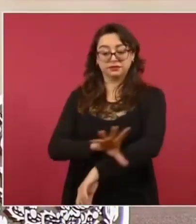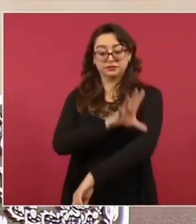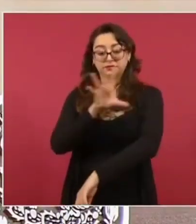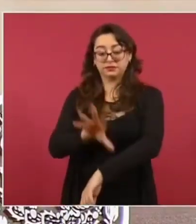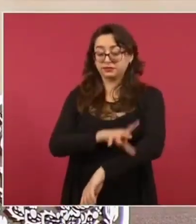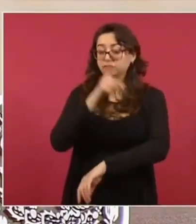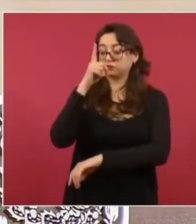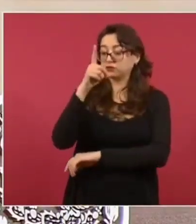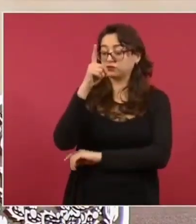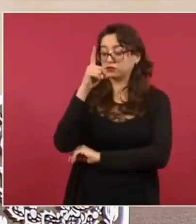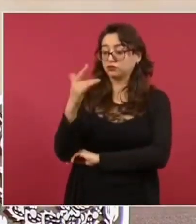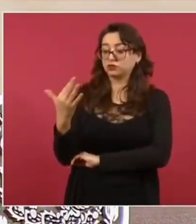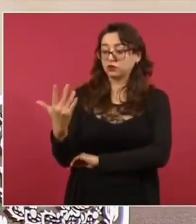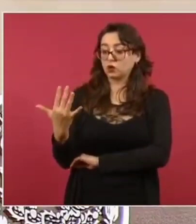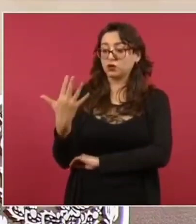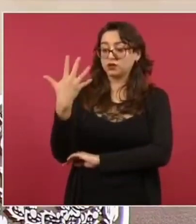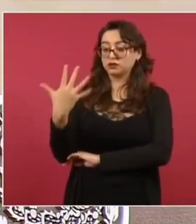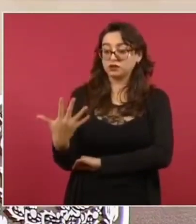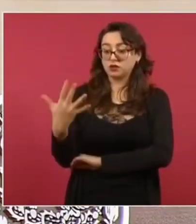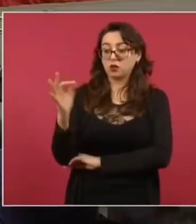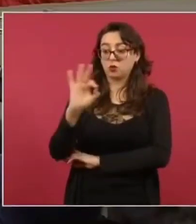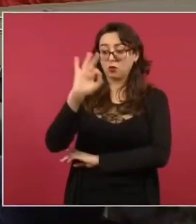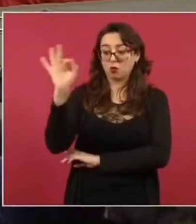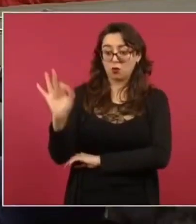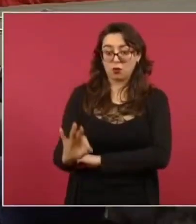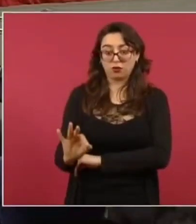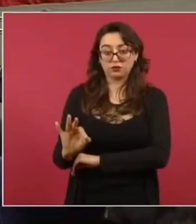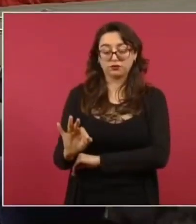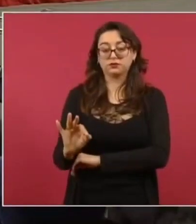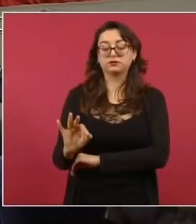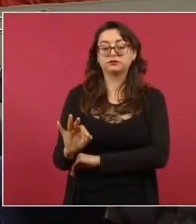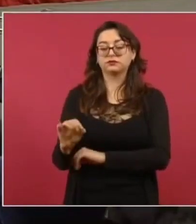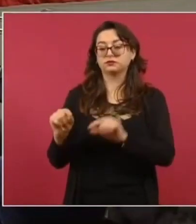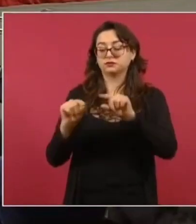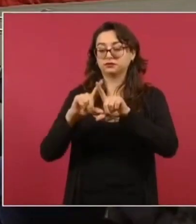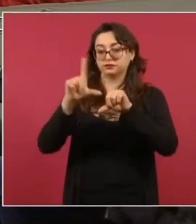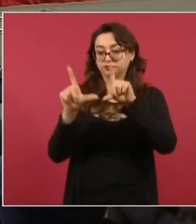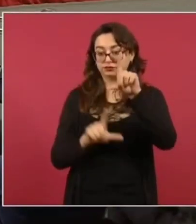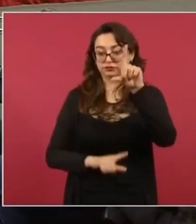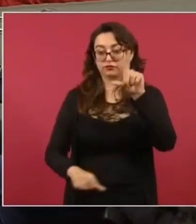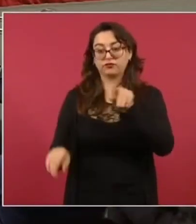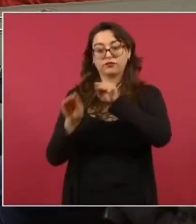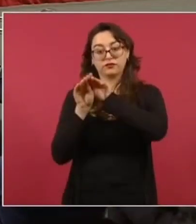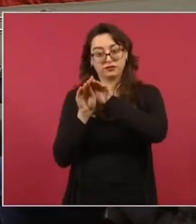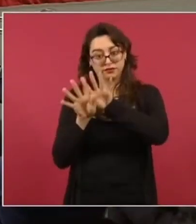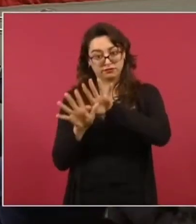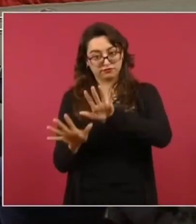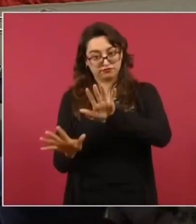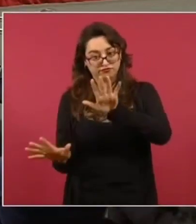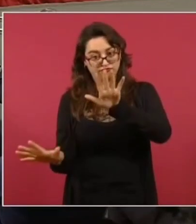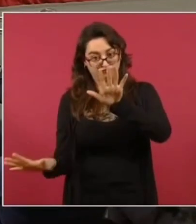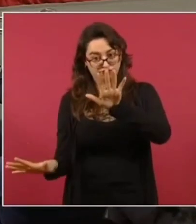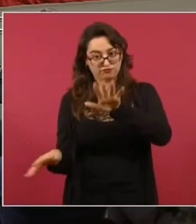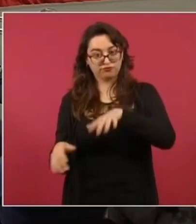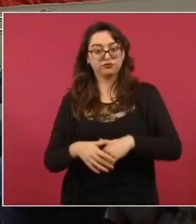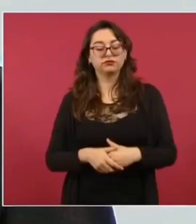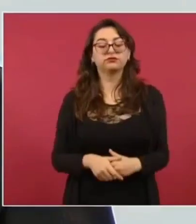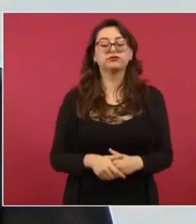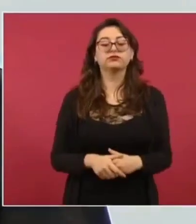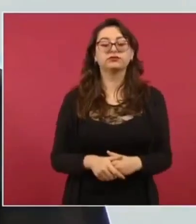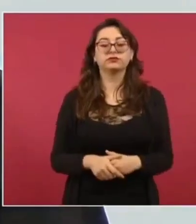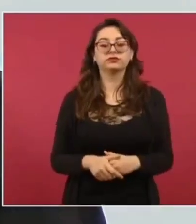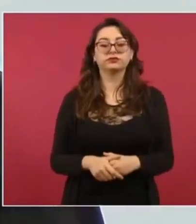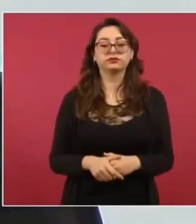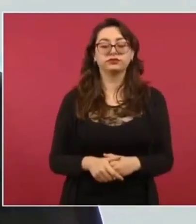generación eléctrica del país con estos 8.5 gigas, más con lo que hoy genera.